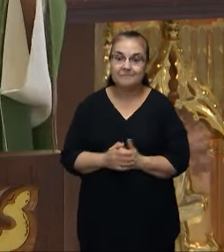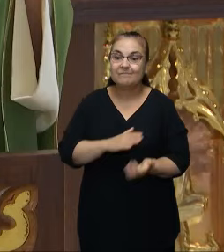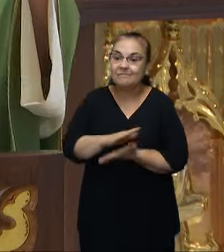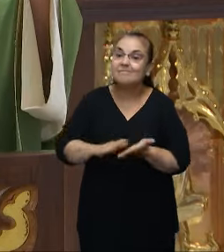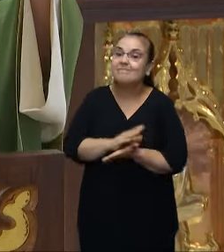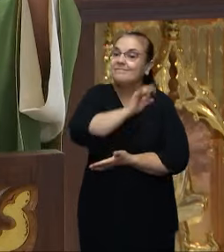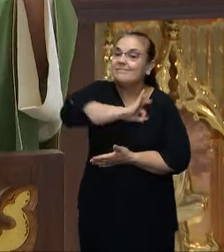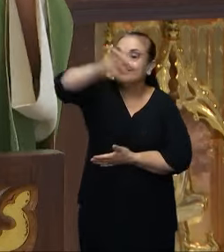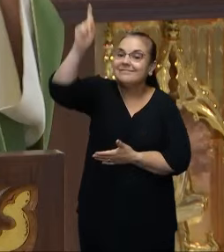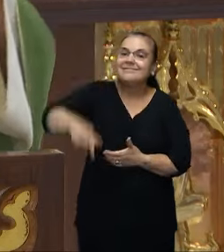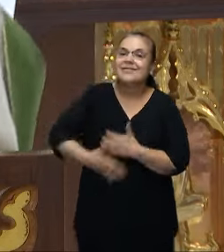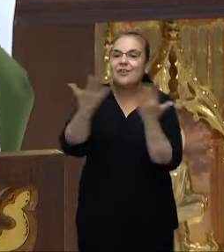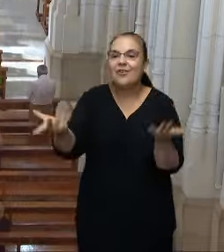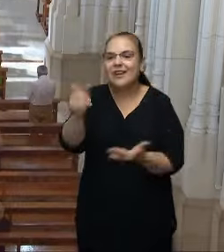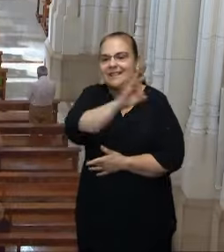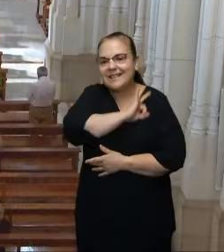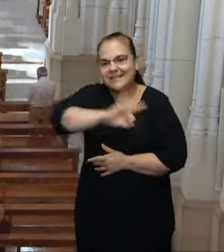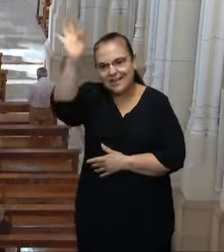palabra del